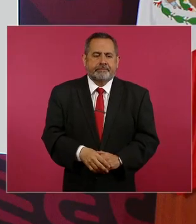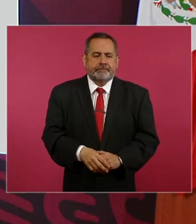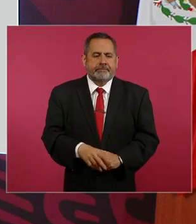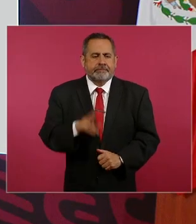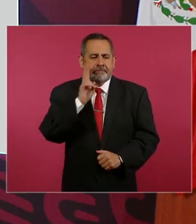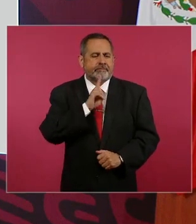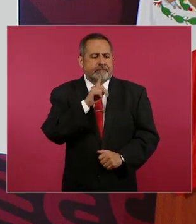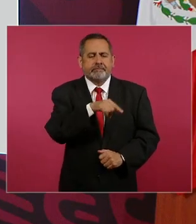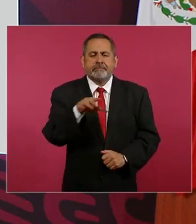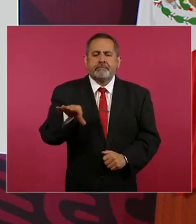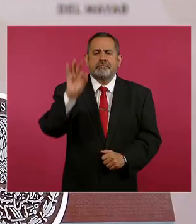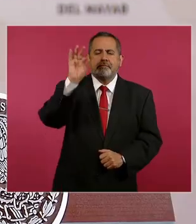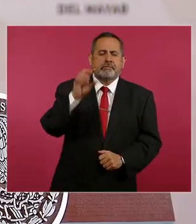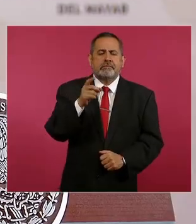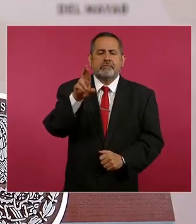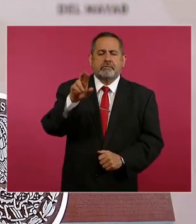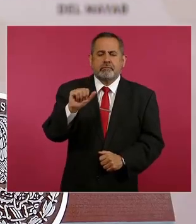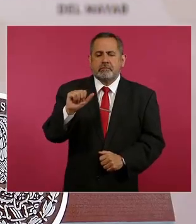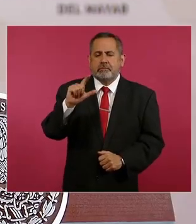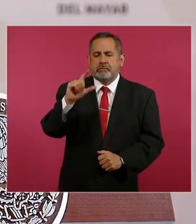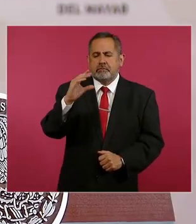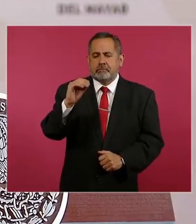doctor Alcocer nos las envía